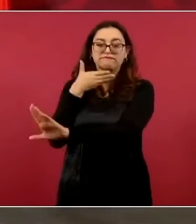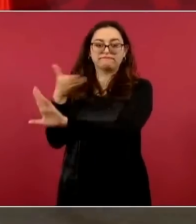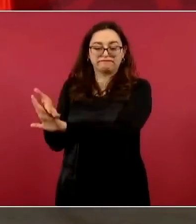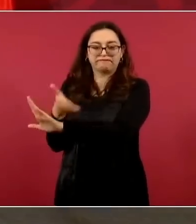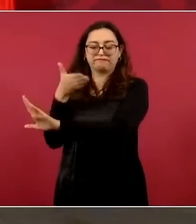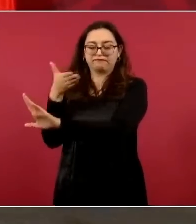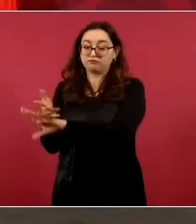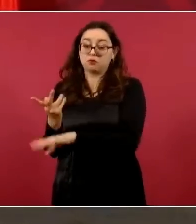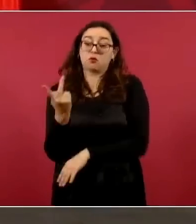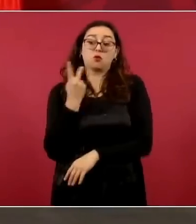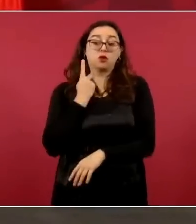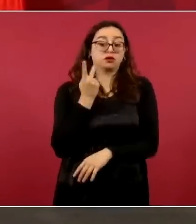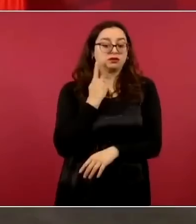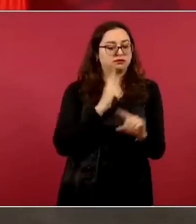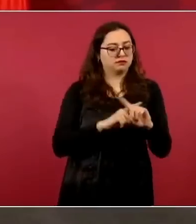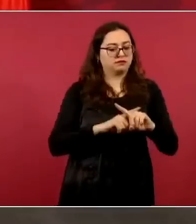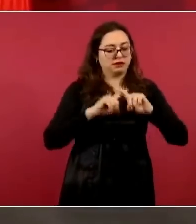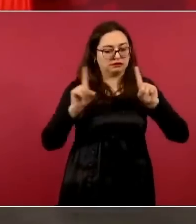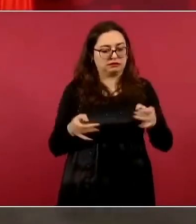muy limpia,